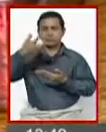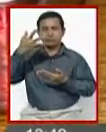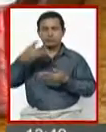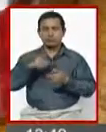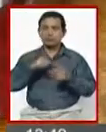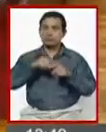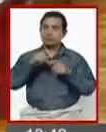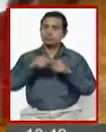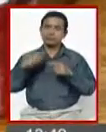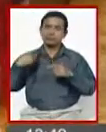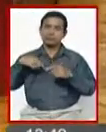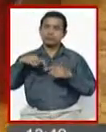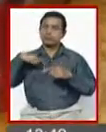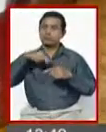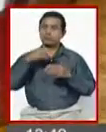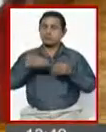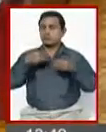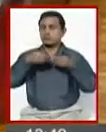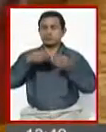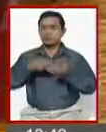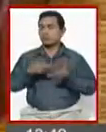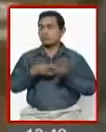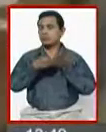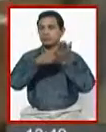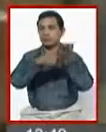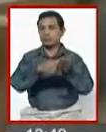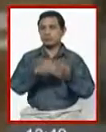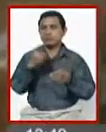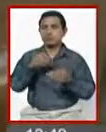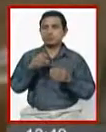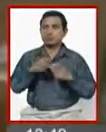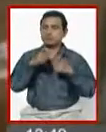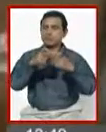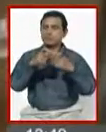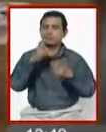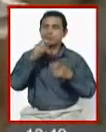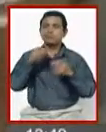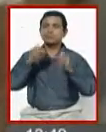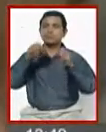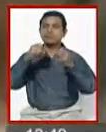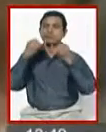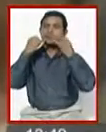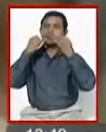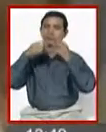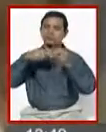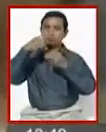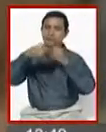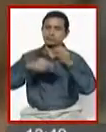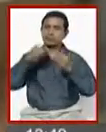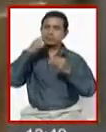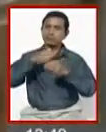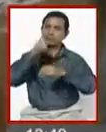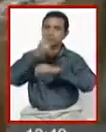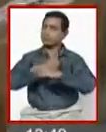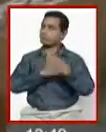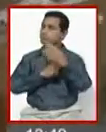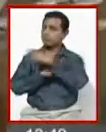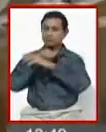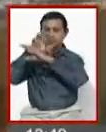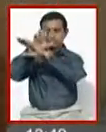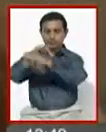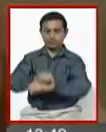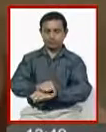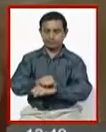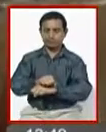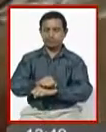y nosotros vamos a ofrecer una gratificación a quien nos pueda dar datos para conseguir que esa